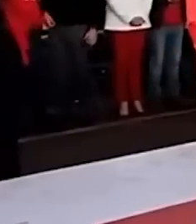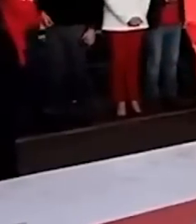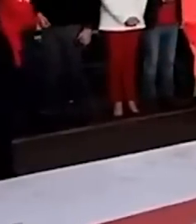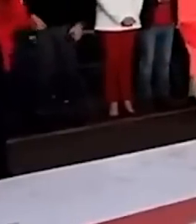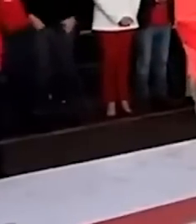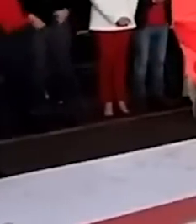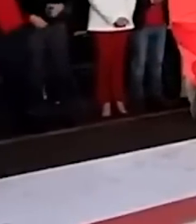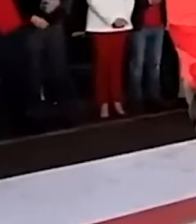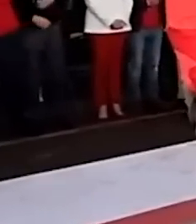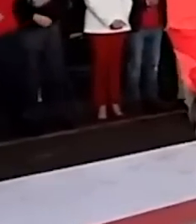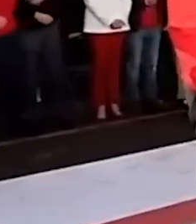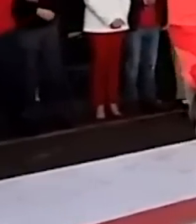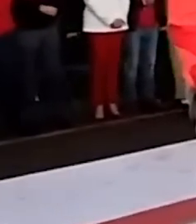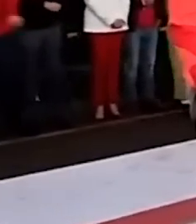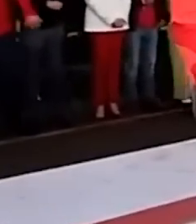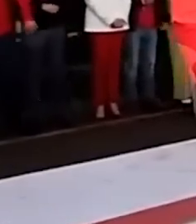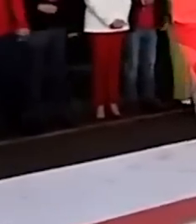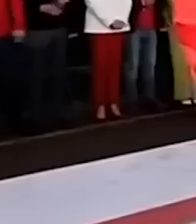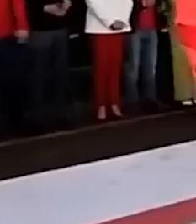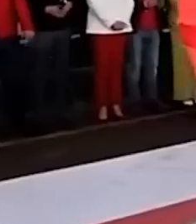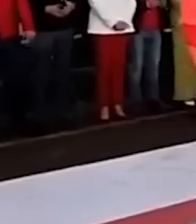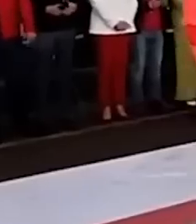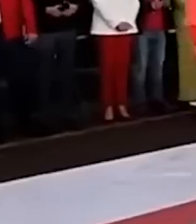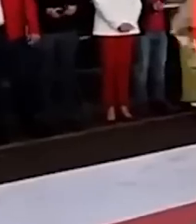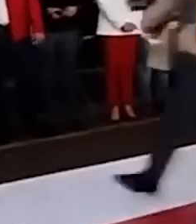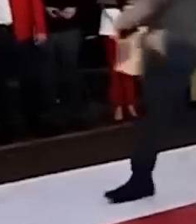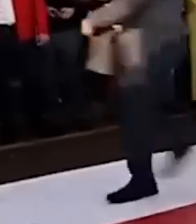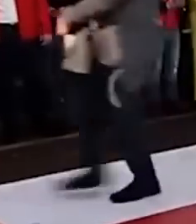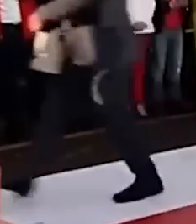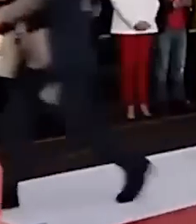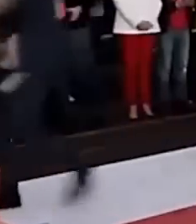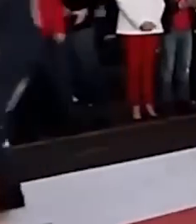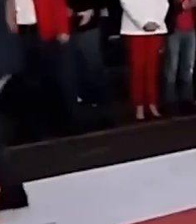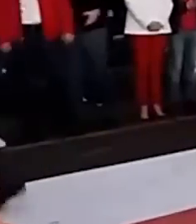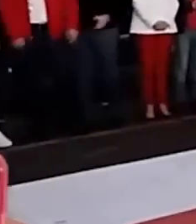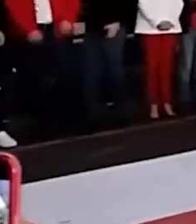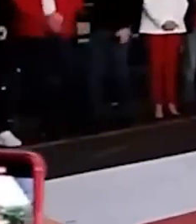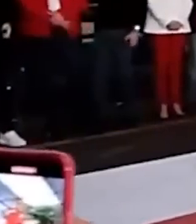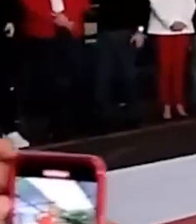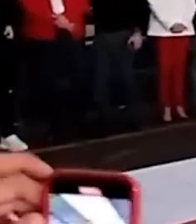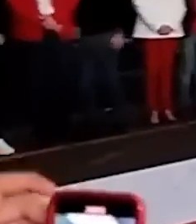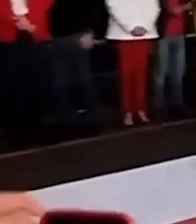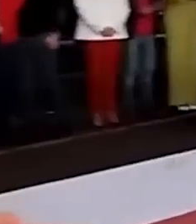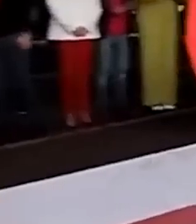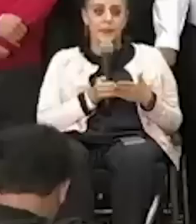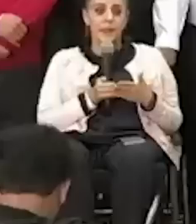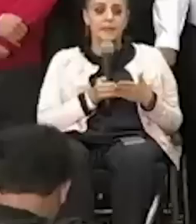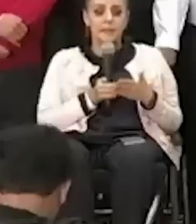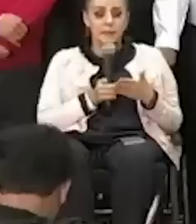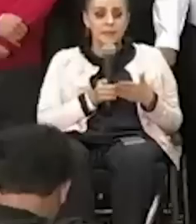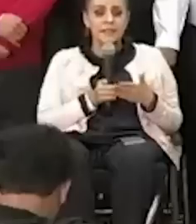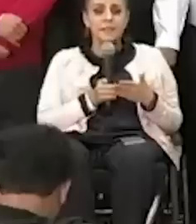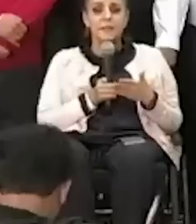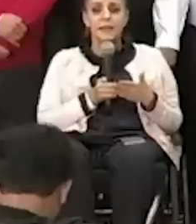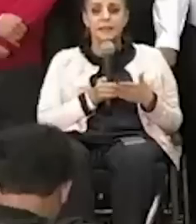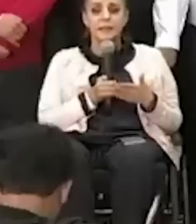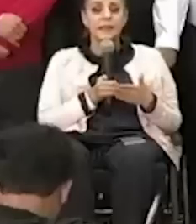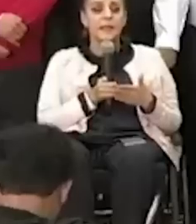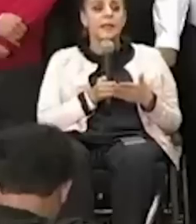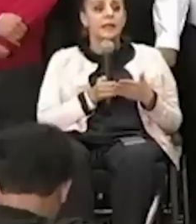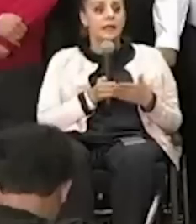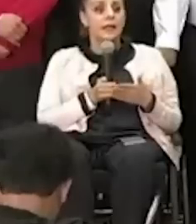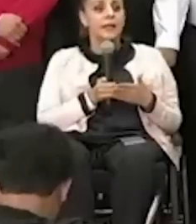Campeche por presunto enriquecimiento ilícito, y ahora acusaciones de su otrora aliado el PAN de haber incumplido